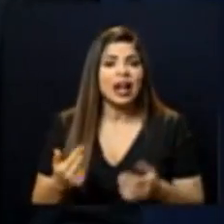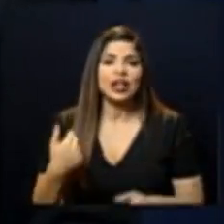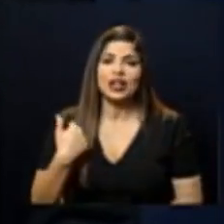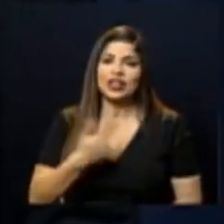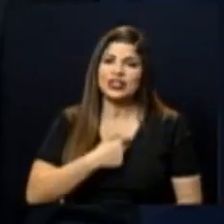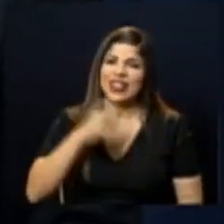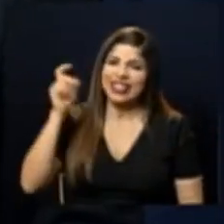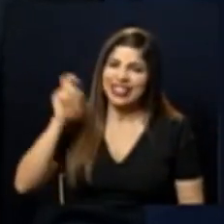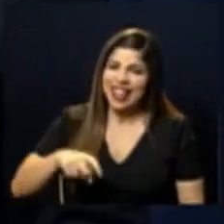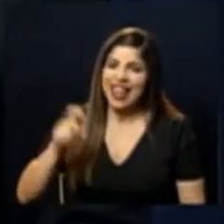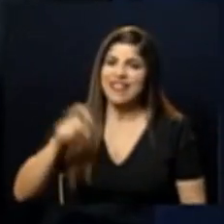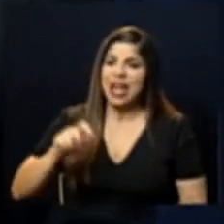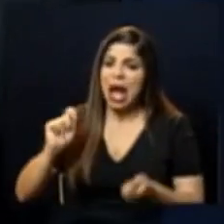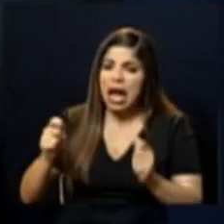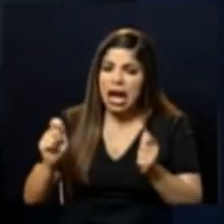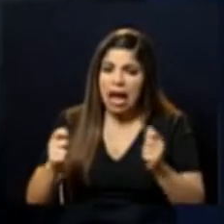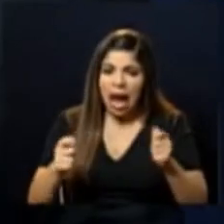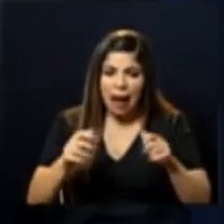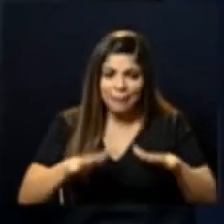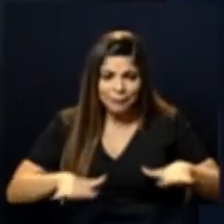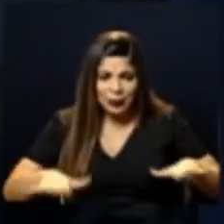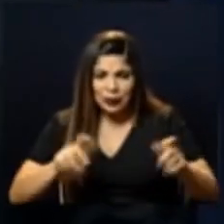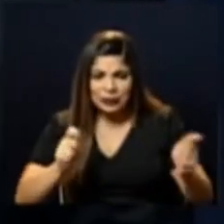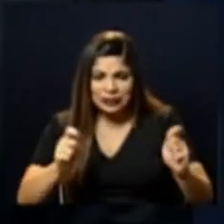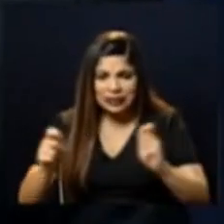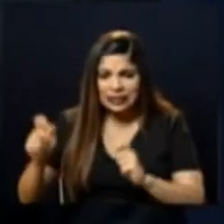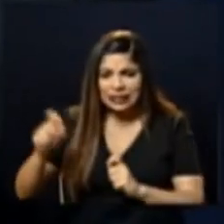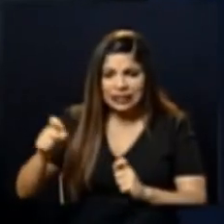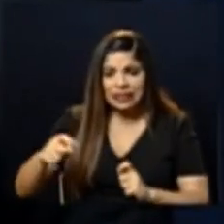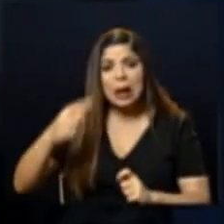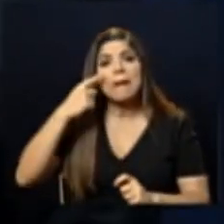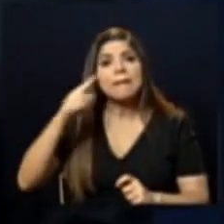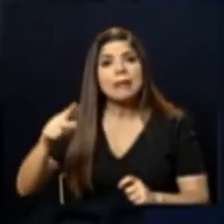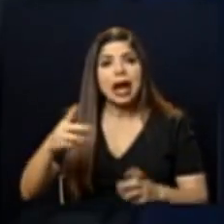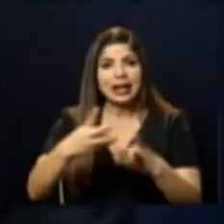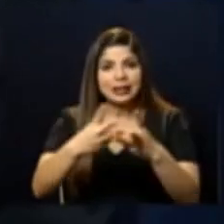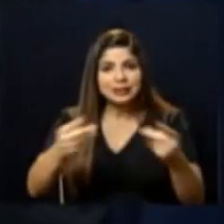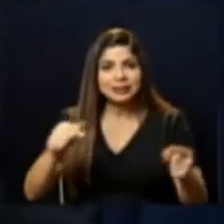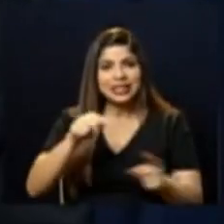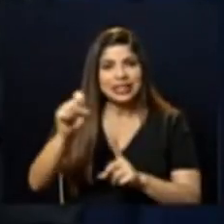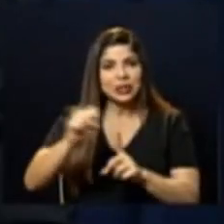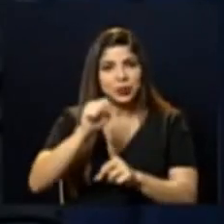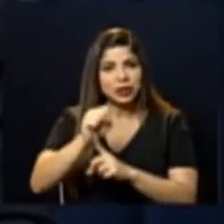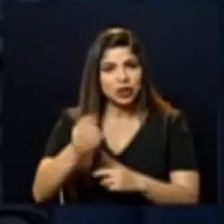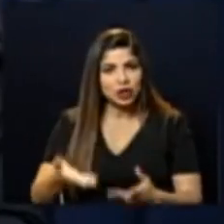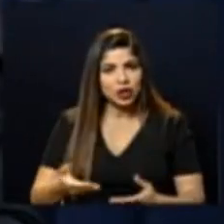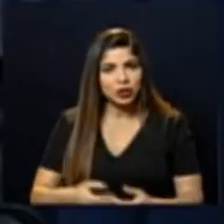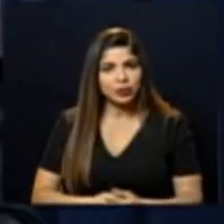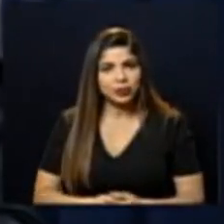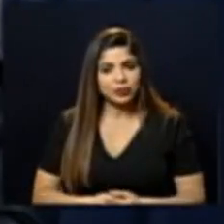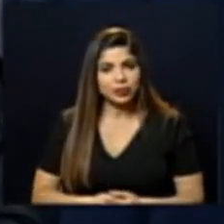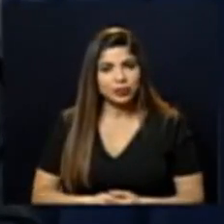debemos hacer cambios en varios frentes para revertir esta situación.